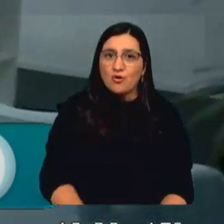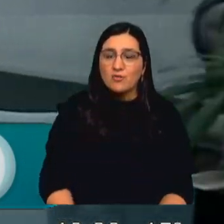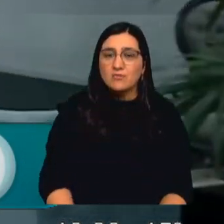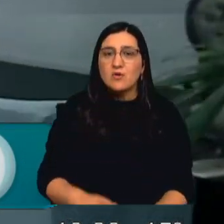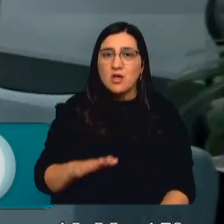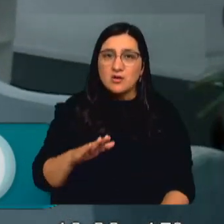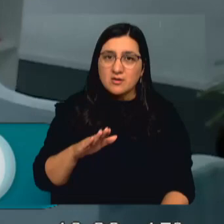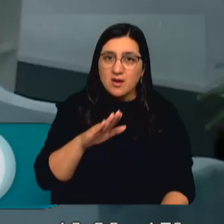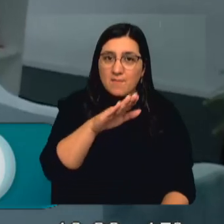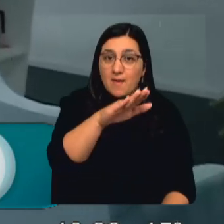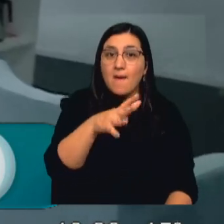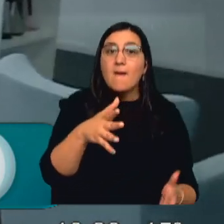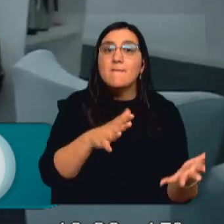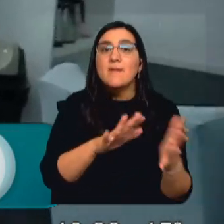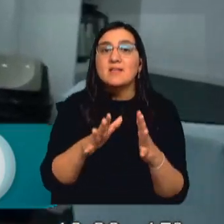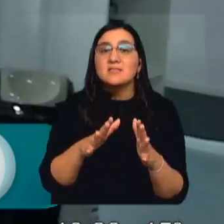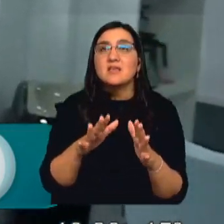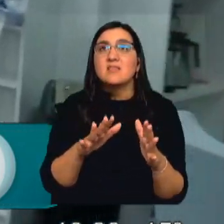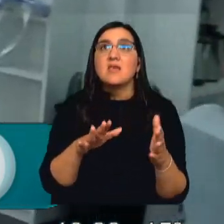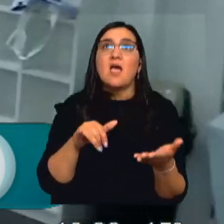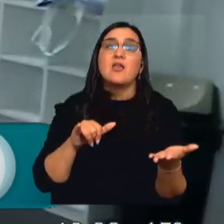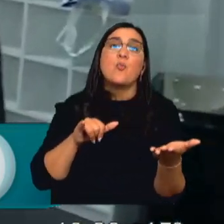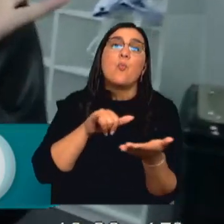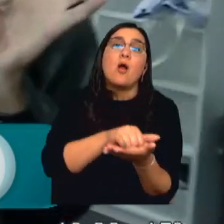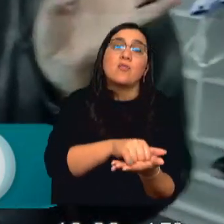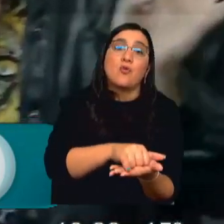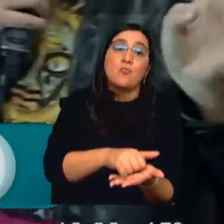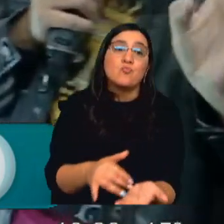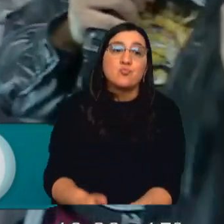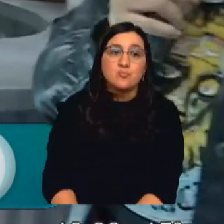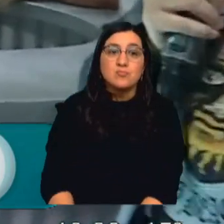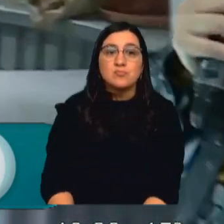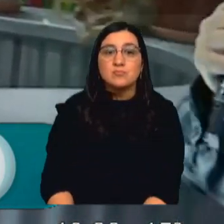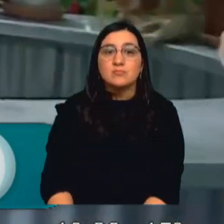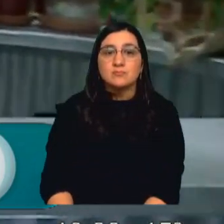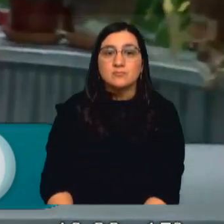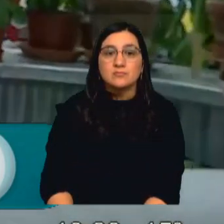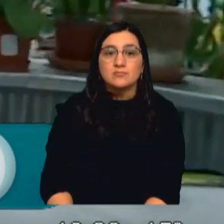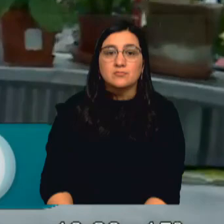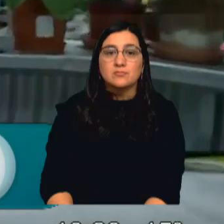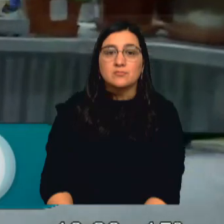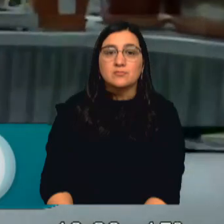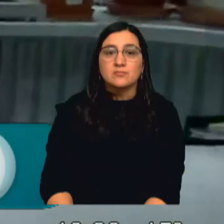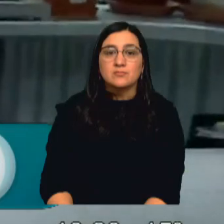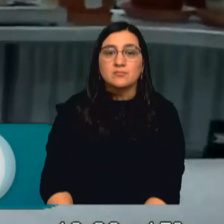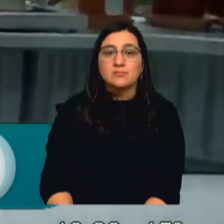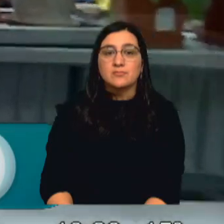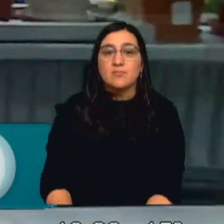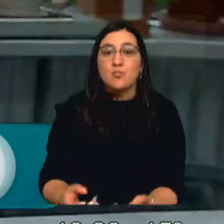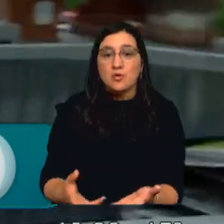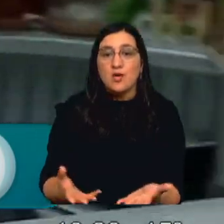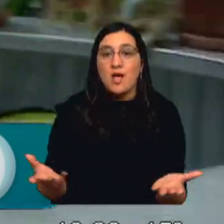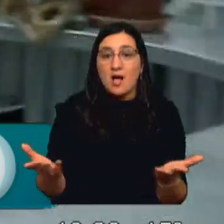Viste, la rampa parece una rampa de aeropuerto, dicen los compañeros. Sí. Parecía ahí como que nos estamos yendo en el carrión. Mira,